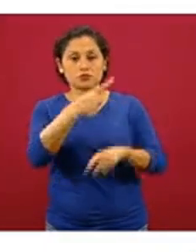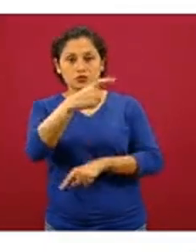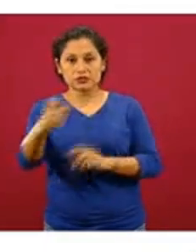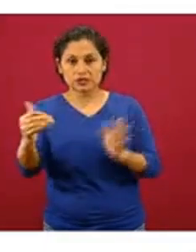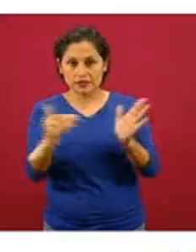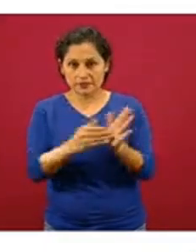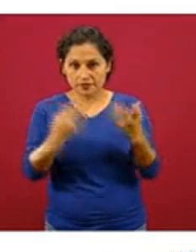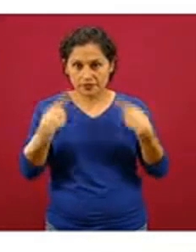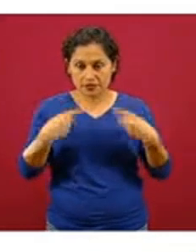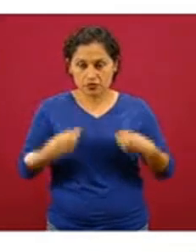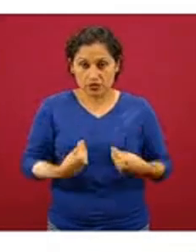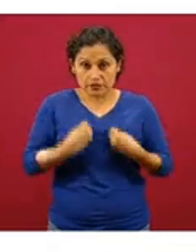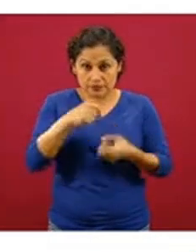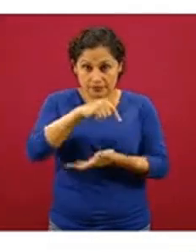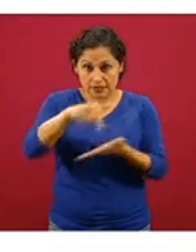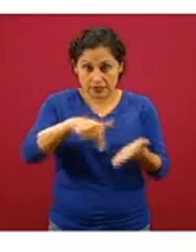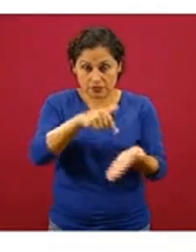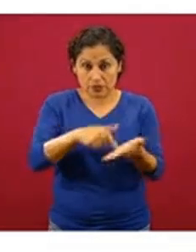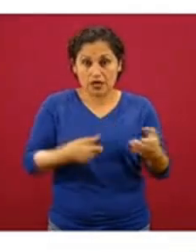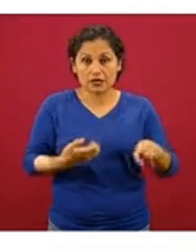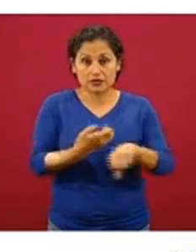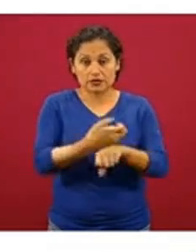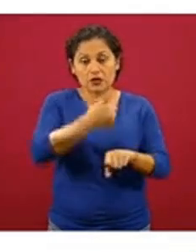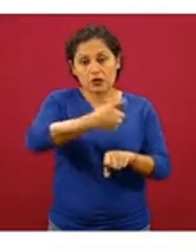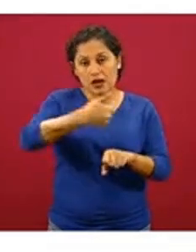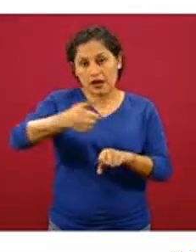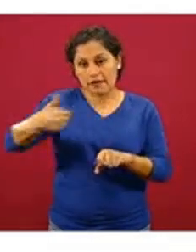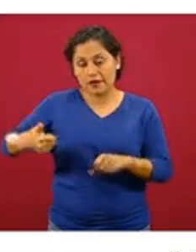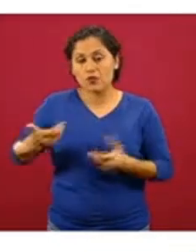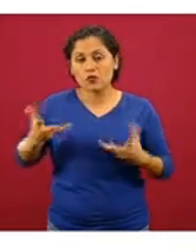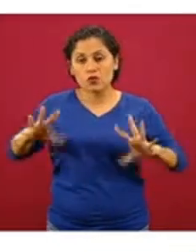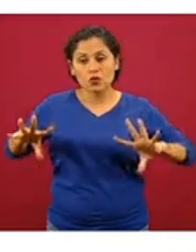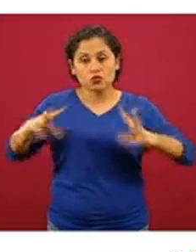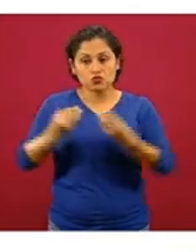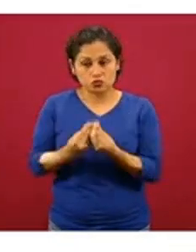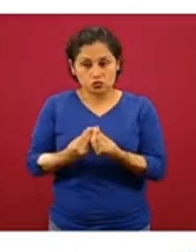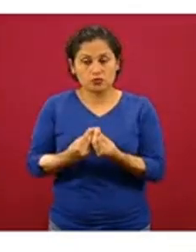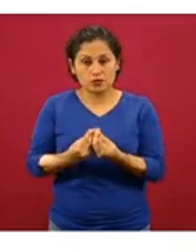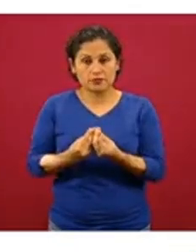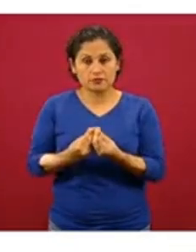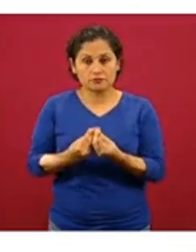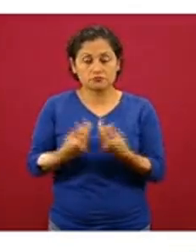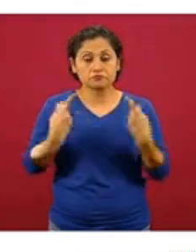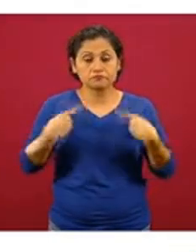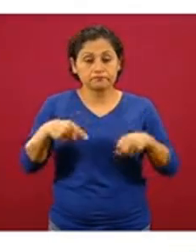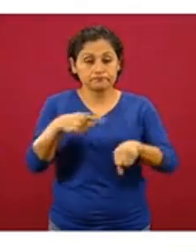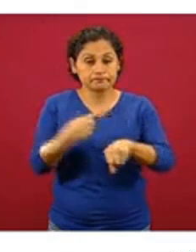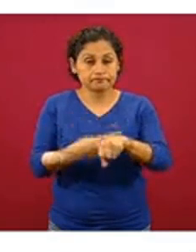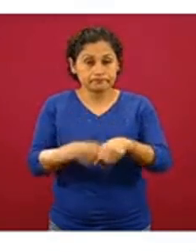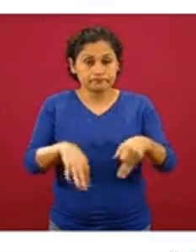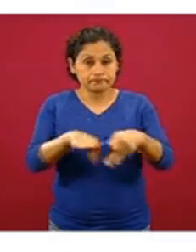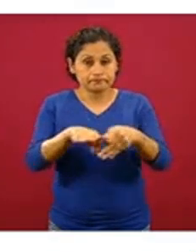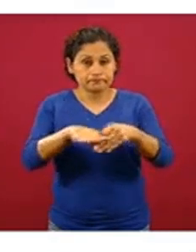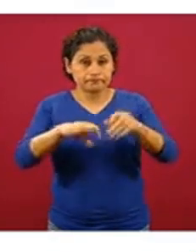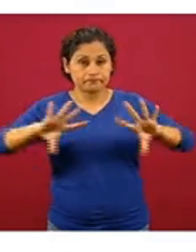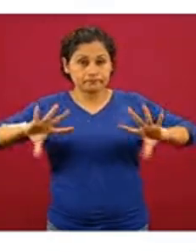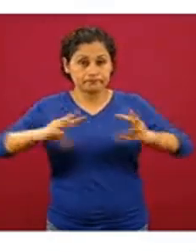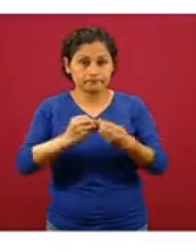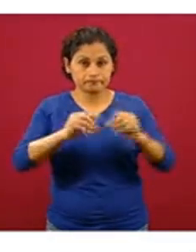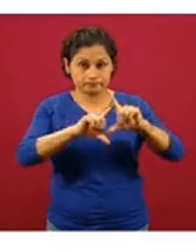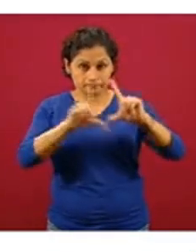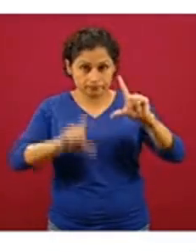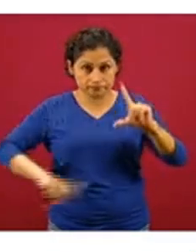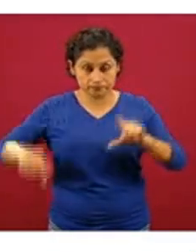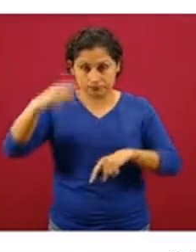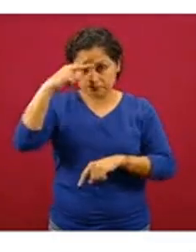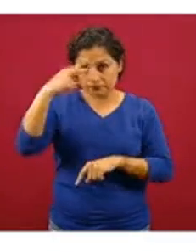en una de las entidades federativas, suman la incidencia general del país en su conjunto. Cuando lo vemos